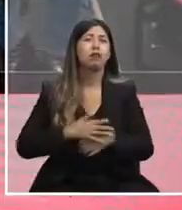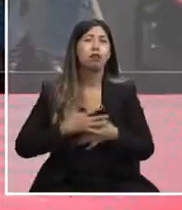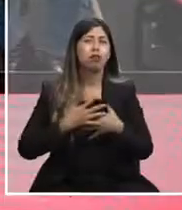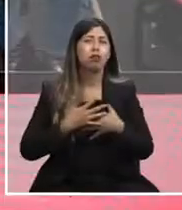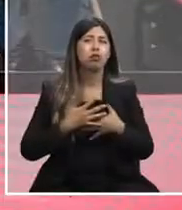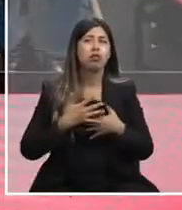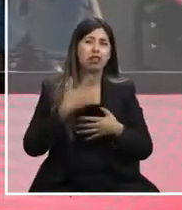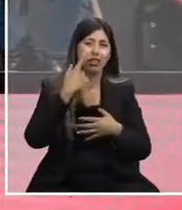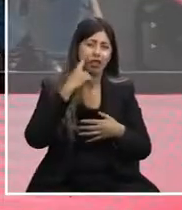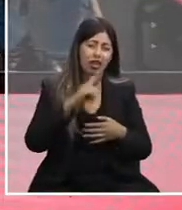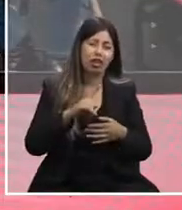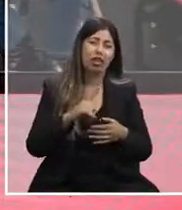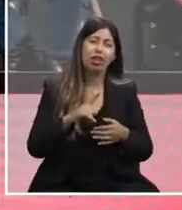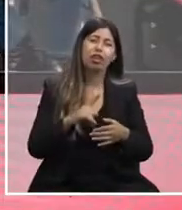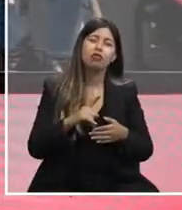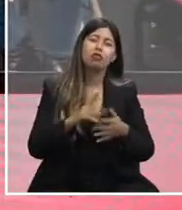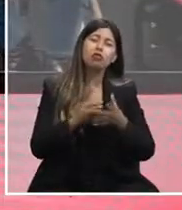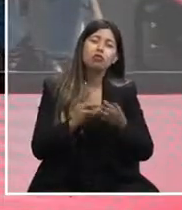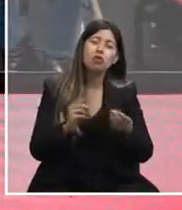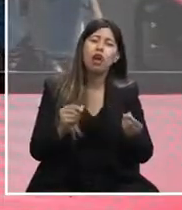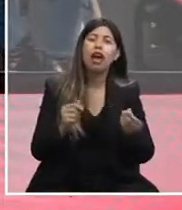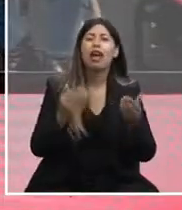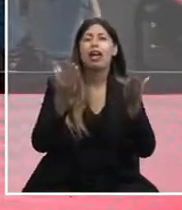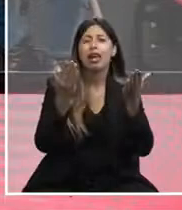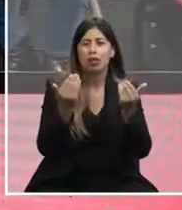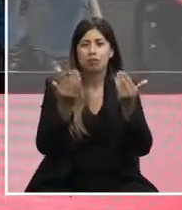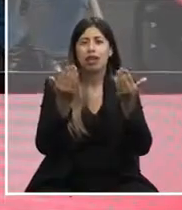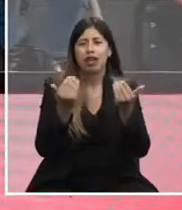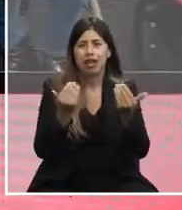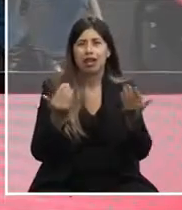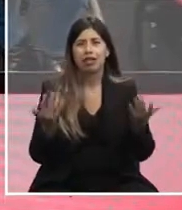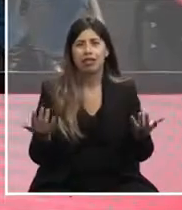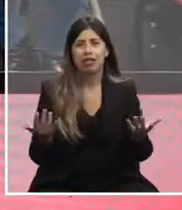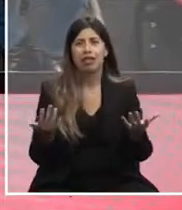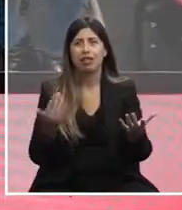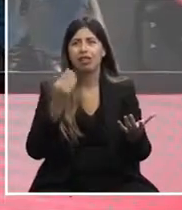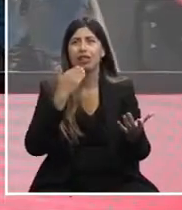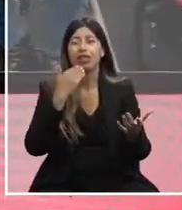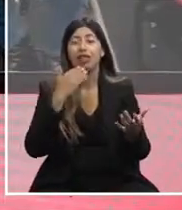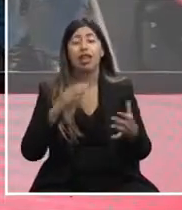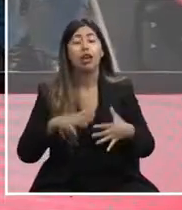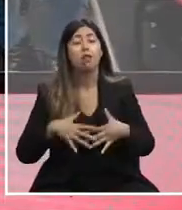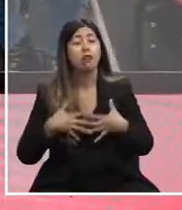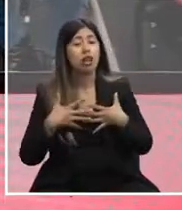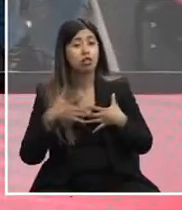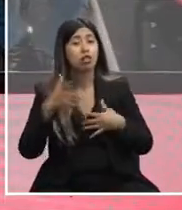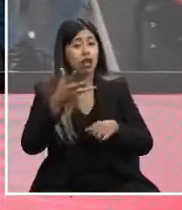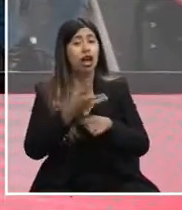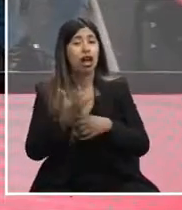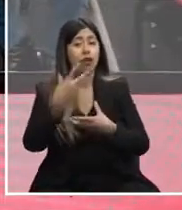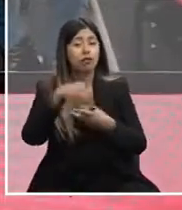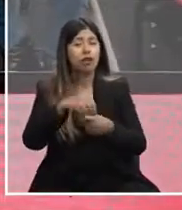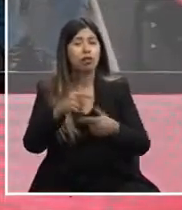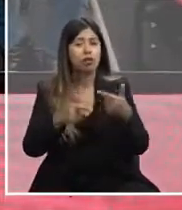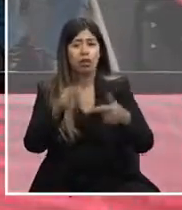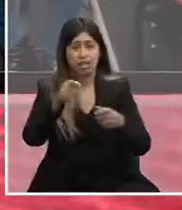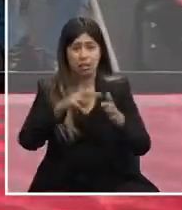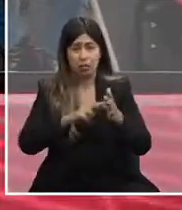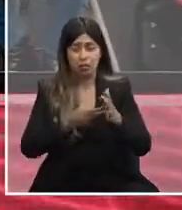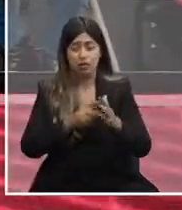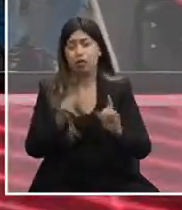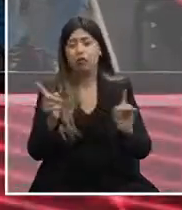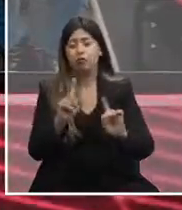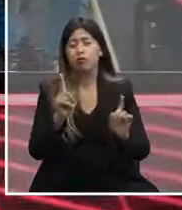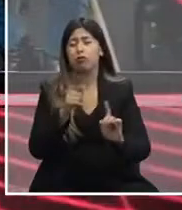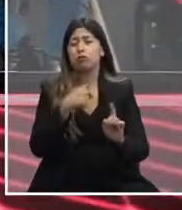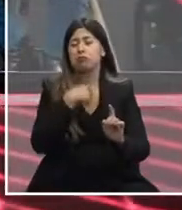Más, digamos, ligera, esperanzadora y demás. Entonces, las pasiones juegan un papel en política. Eso yo no creo que sea un problema que jueguen un papel. No